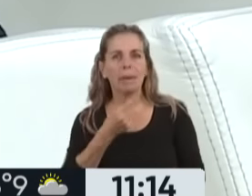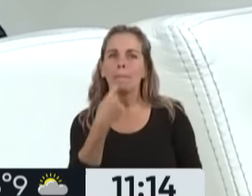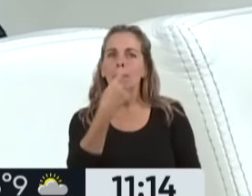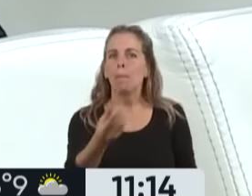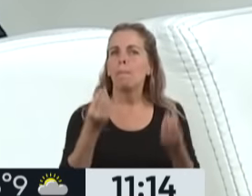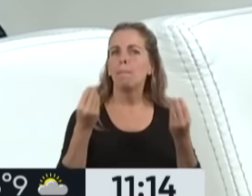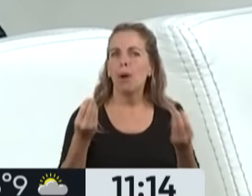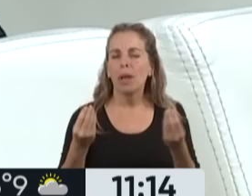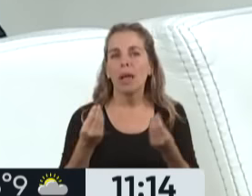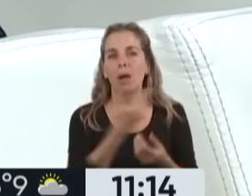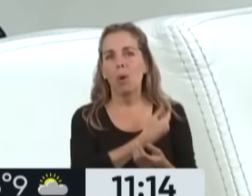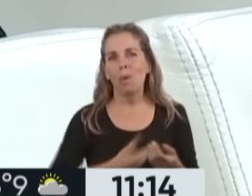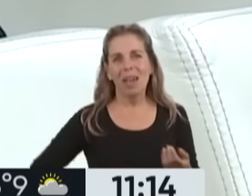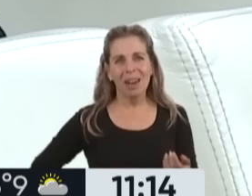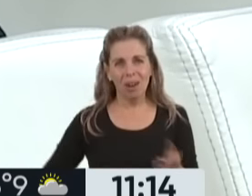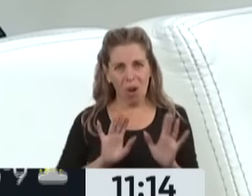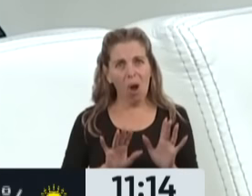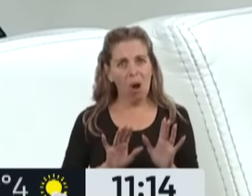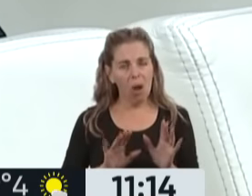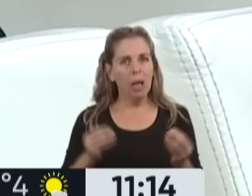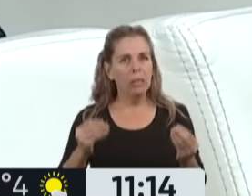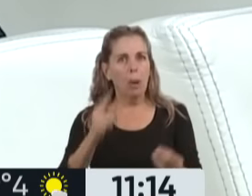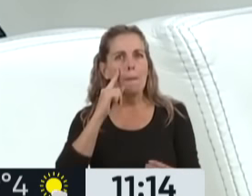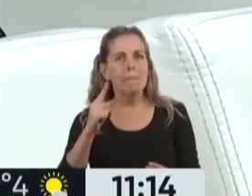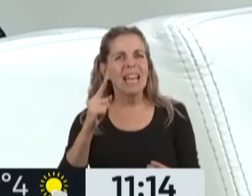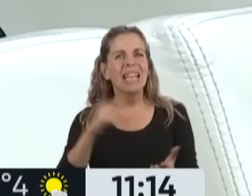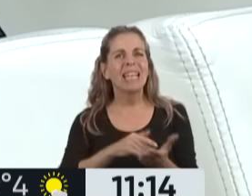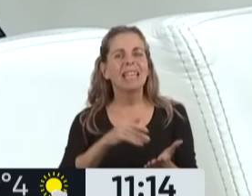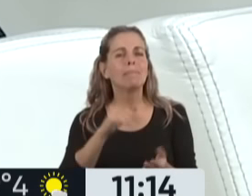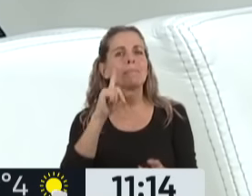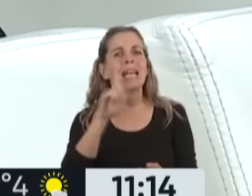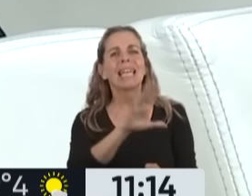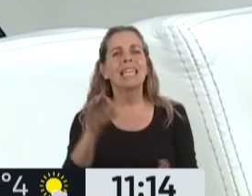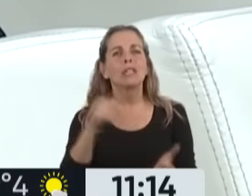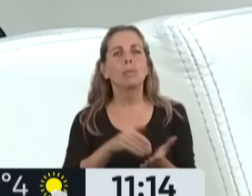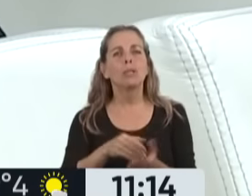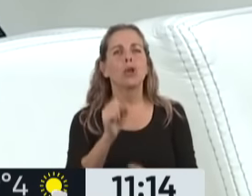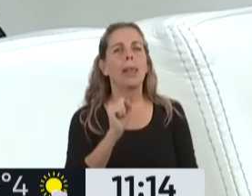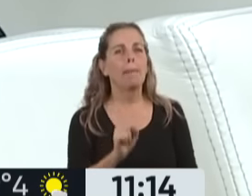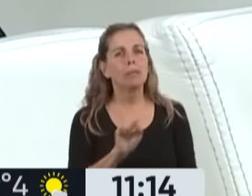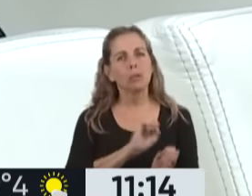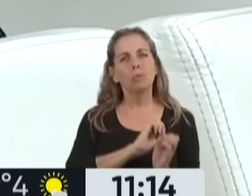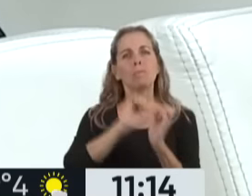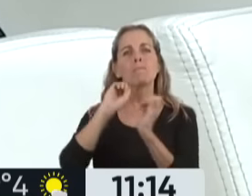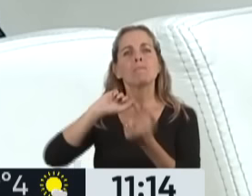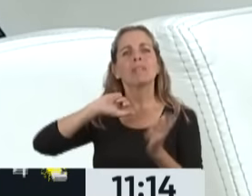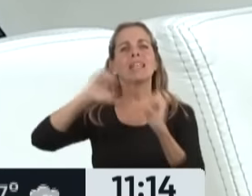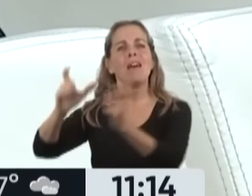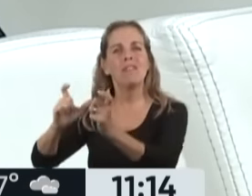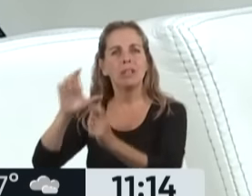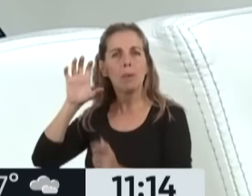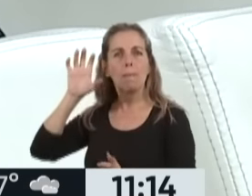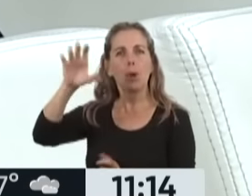la que el Gobierno Nacional le envió 1.500 millones de pesos el 26 de abril al gobernador de la provincia de Misiones,